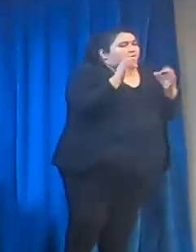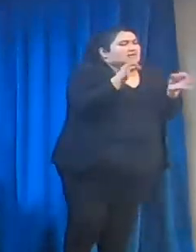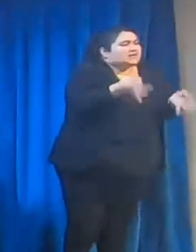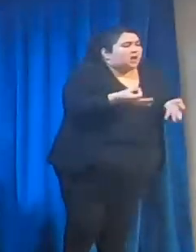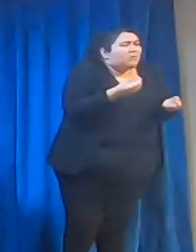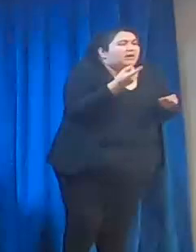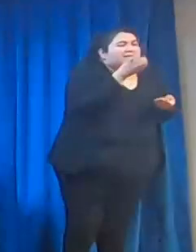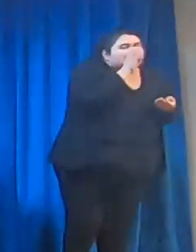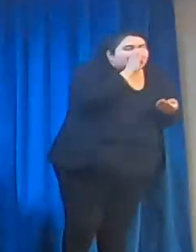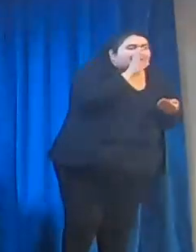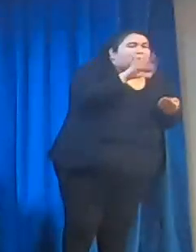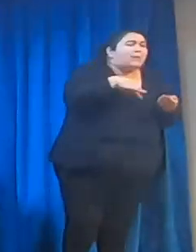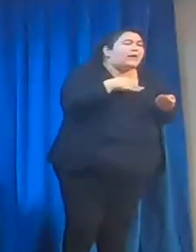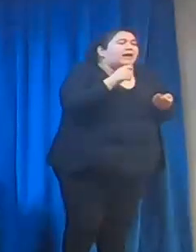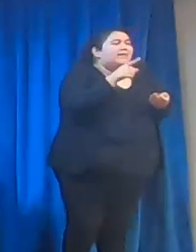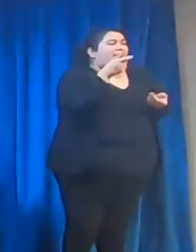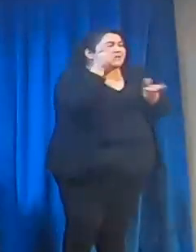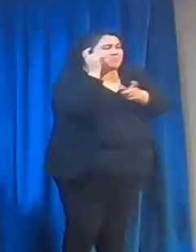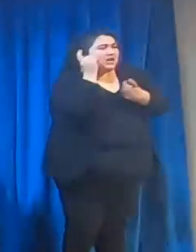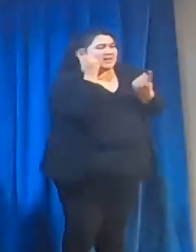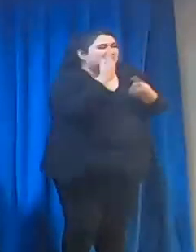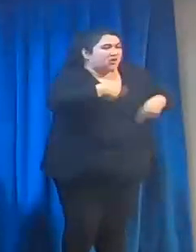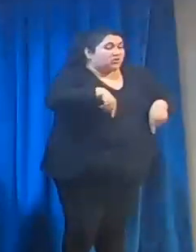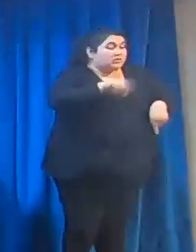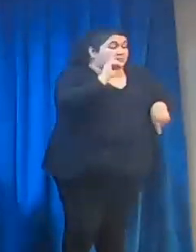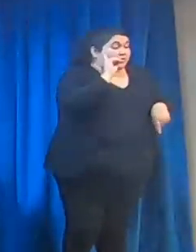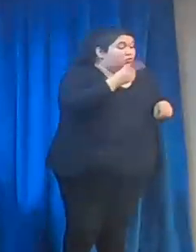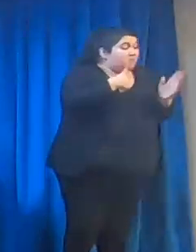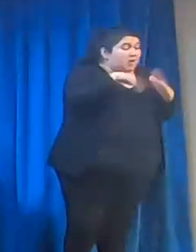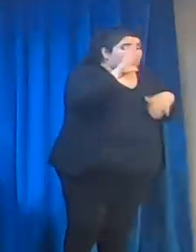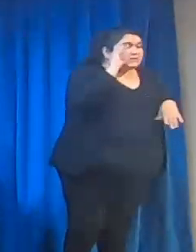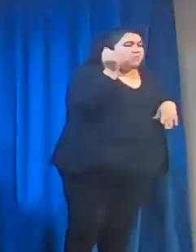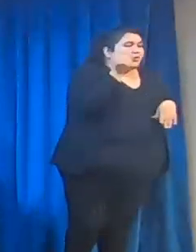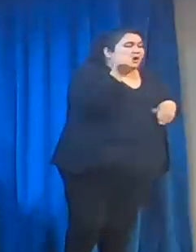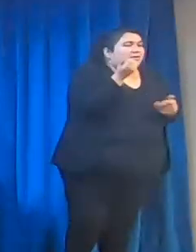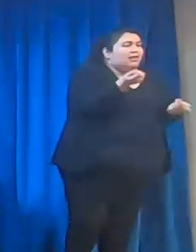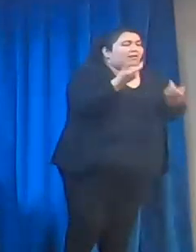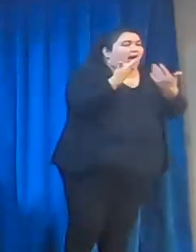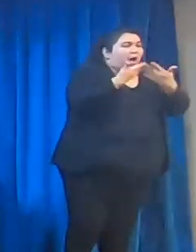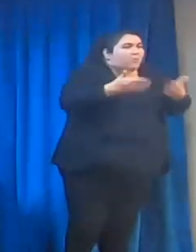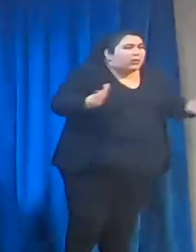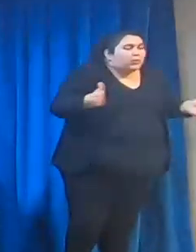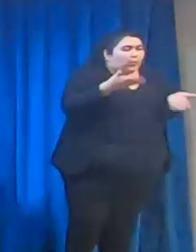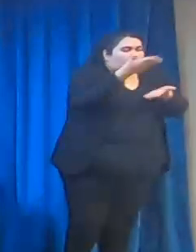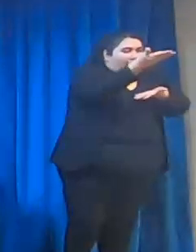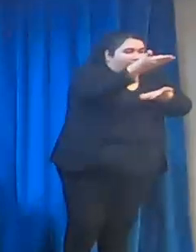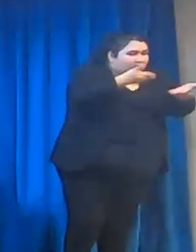sus vidas y sus experiencias, pero sobre todo habilita la